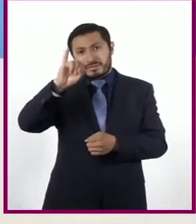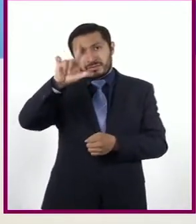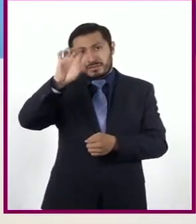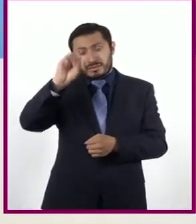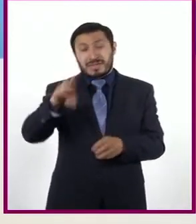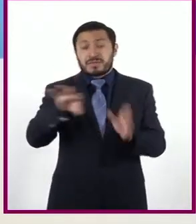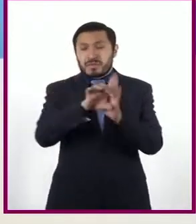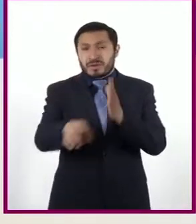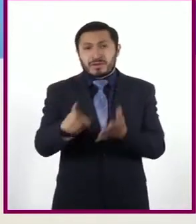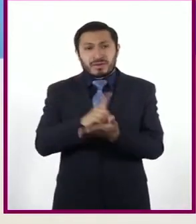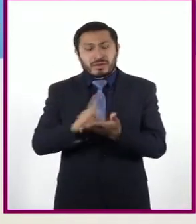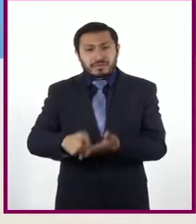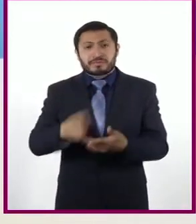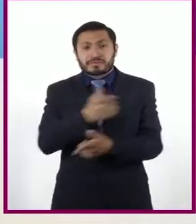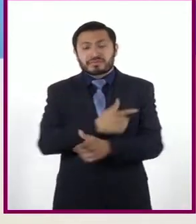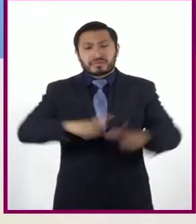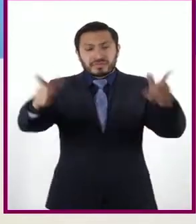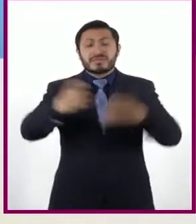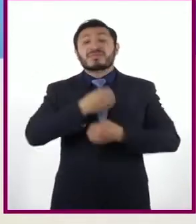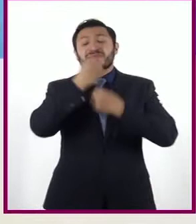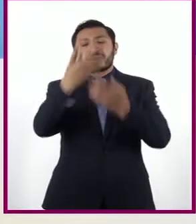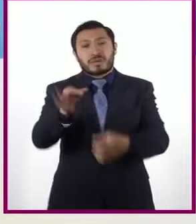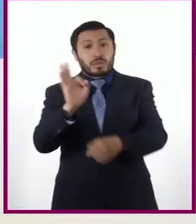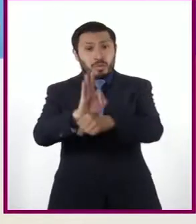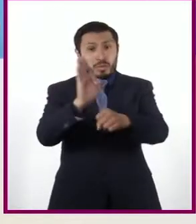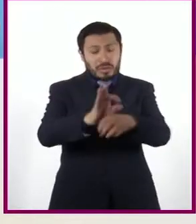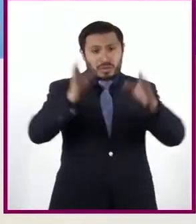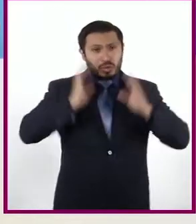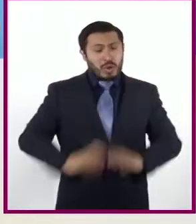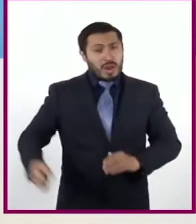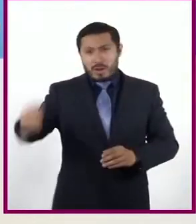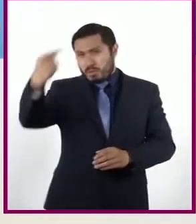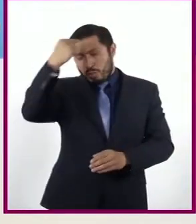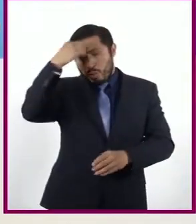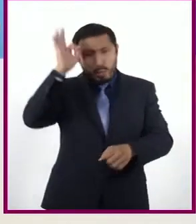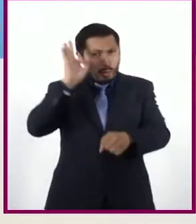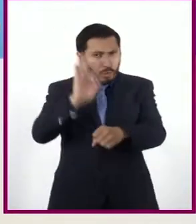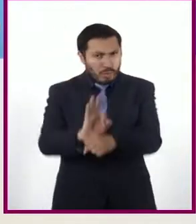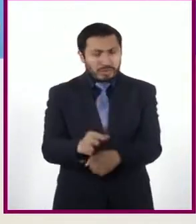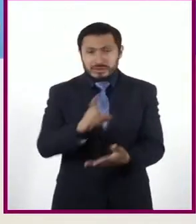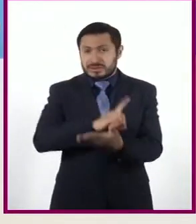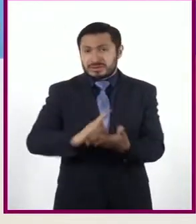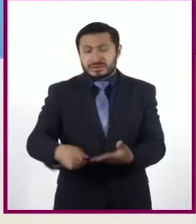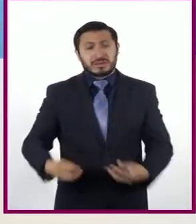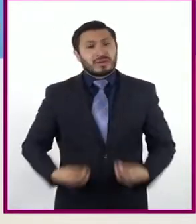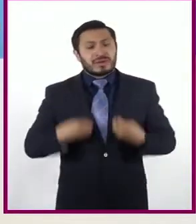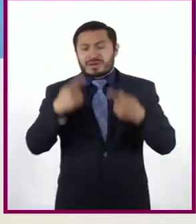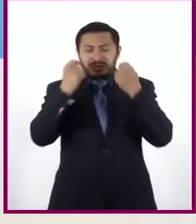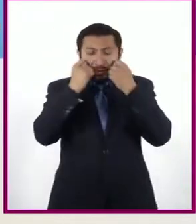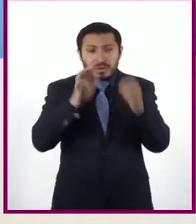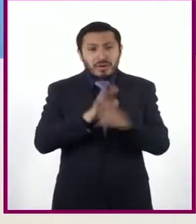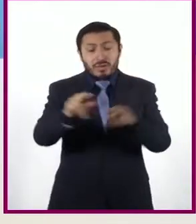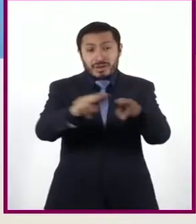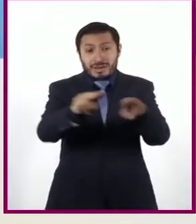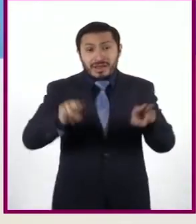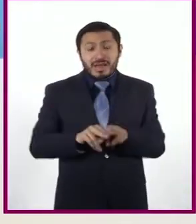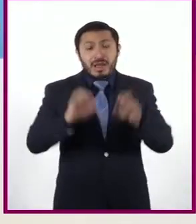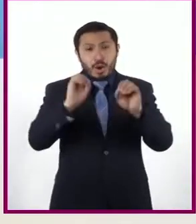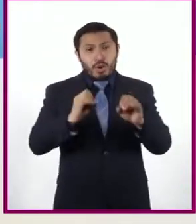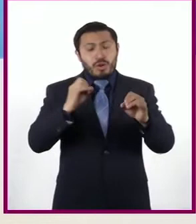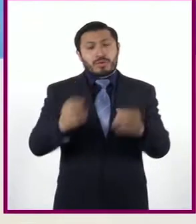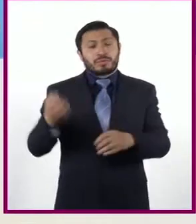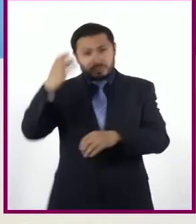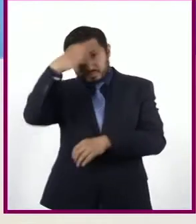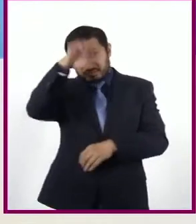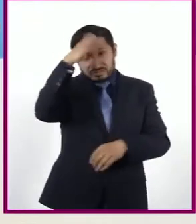el derecho a la protección de la integridad física y mental y el derecho a la vida, sin importar si son nacionales o extranjeros, mayores